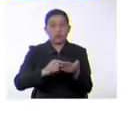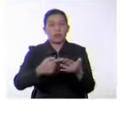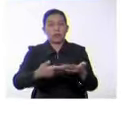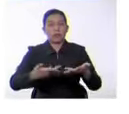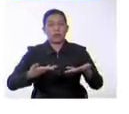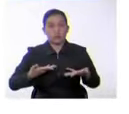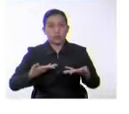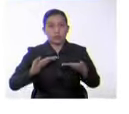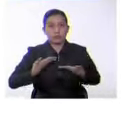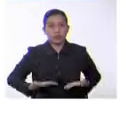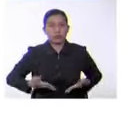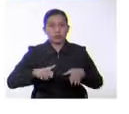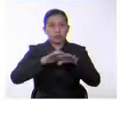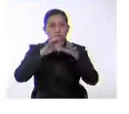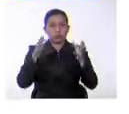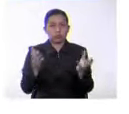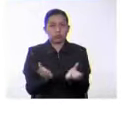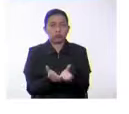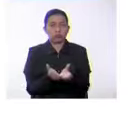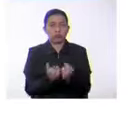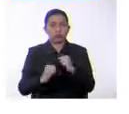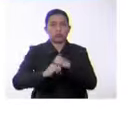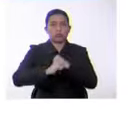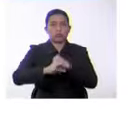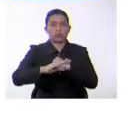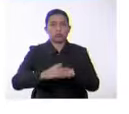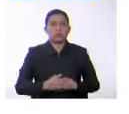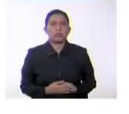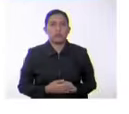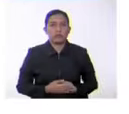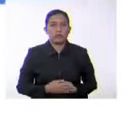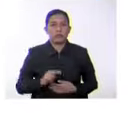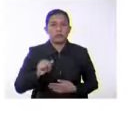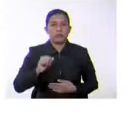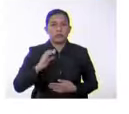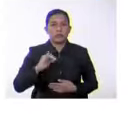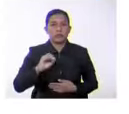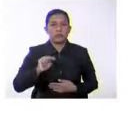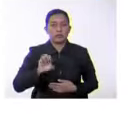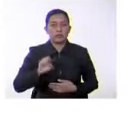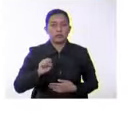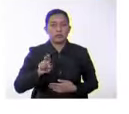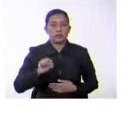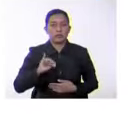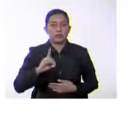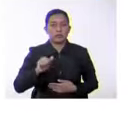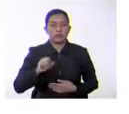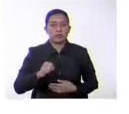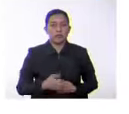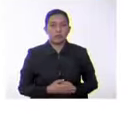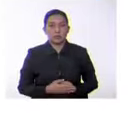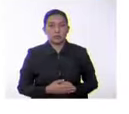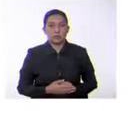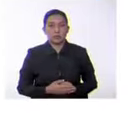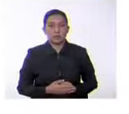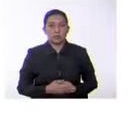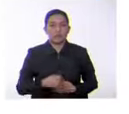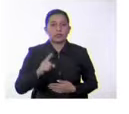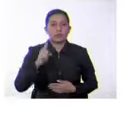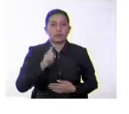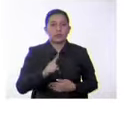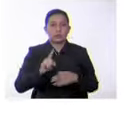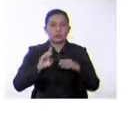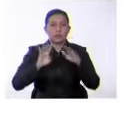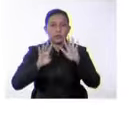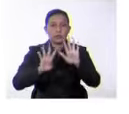Humanos, proclamada por la Organización de las Naciones Unidas. En 1960, se